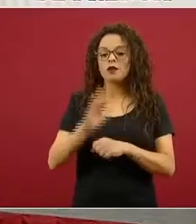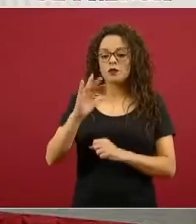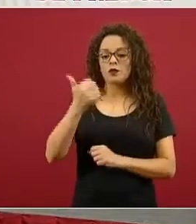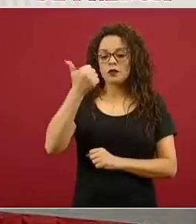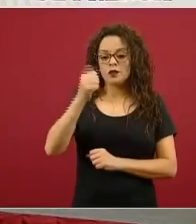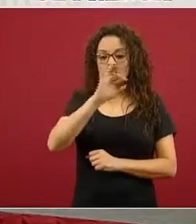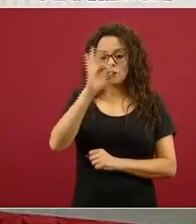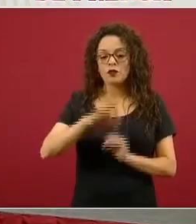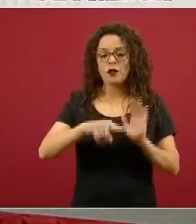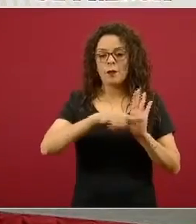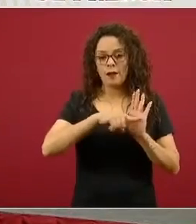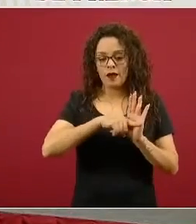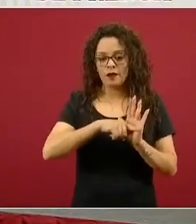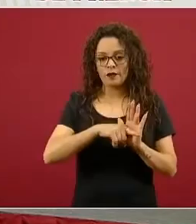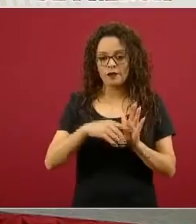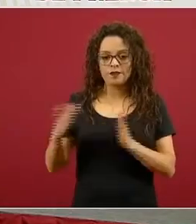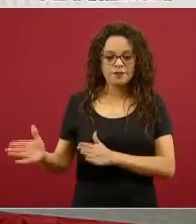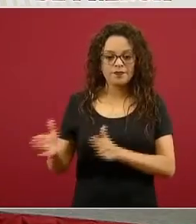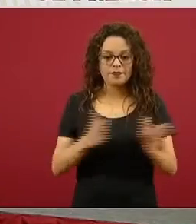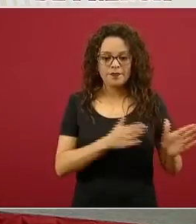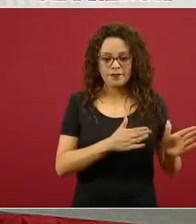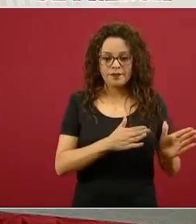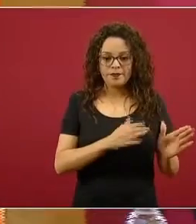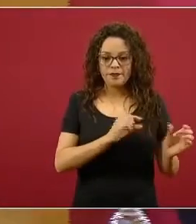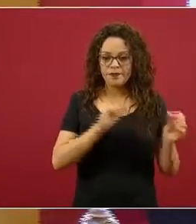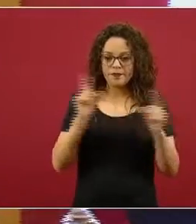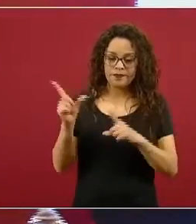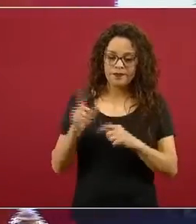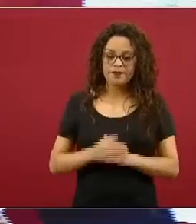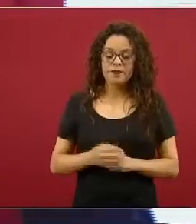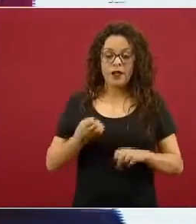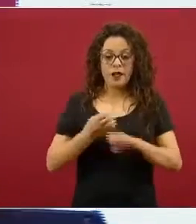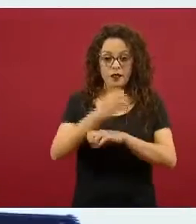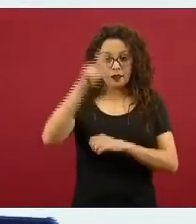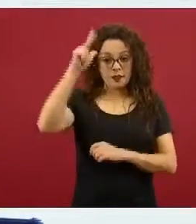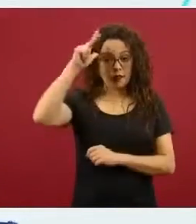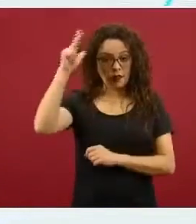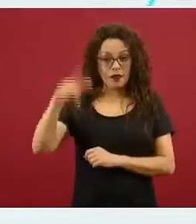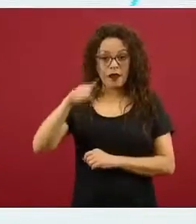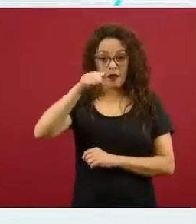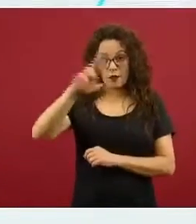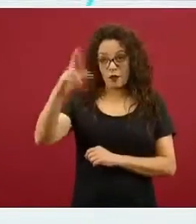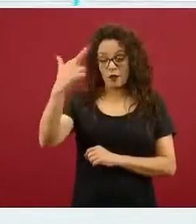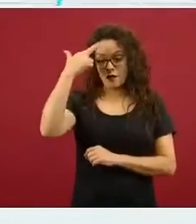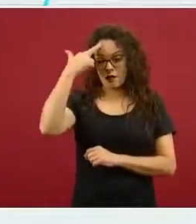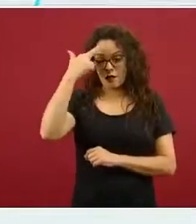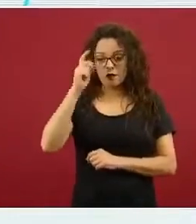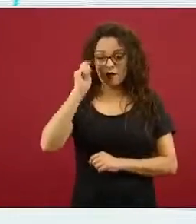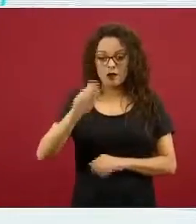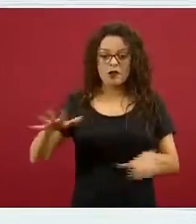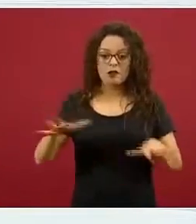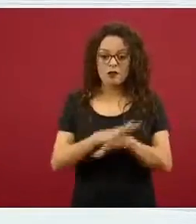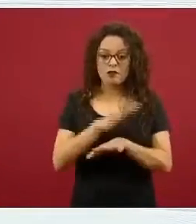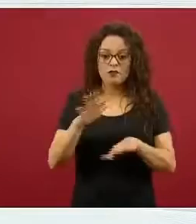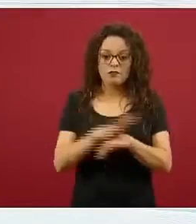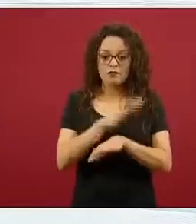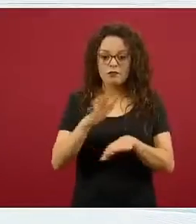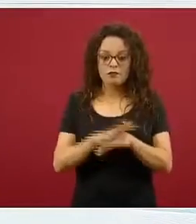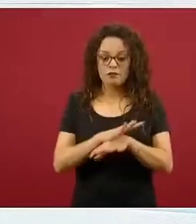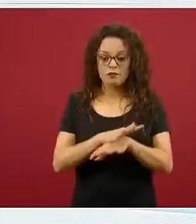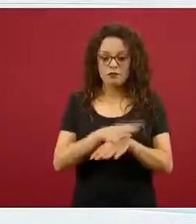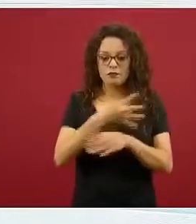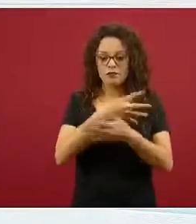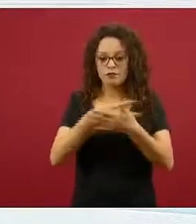siguiente. El estado de Hidalgo, nada más, bueno, recordarles, ¿no?, que las escalas van cambiando, ¿no? Las escalas